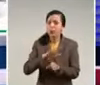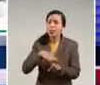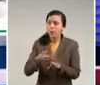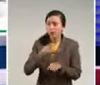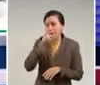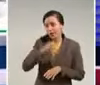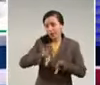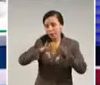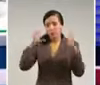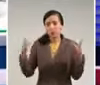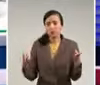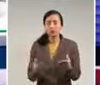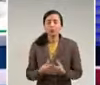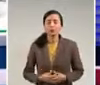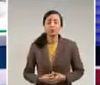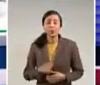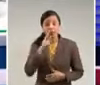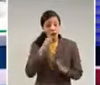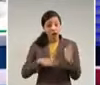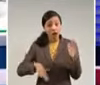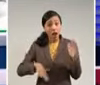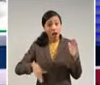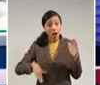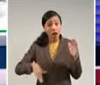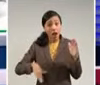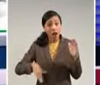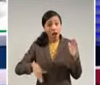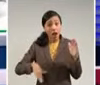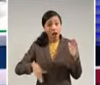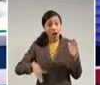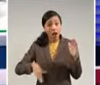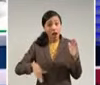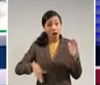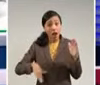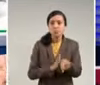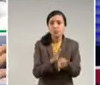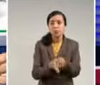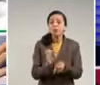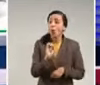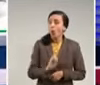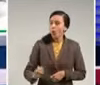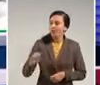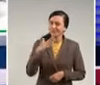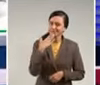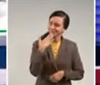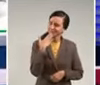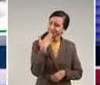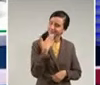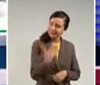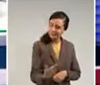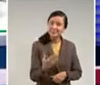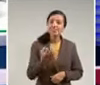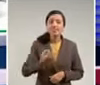nacional disminuye la incidencia de COVID-19 en el oriente con indicadores muy favorables, lo que sigue siendo una buena noticia para